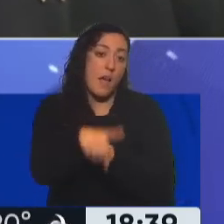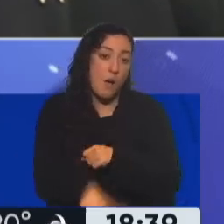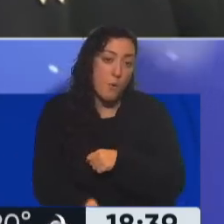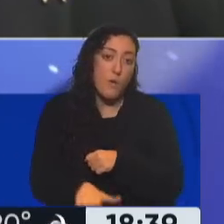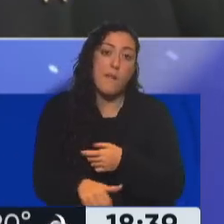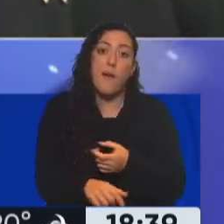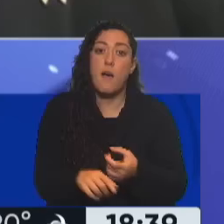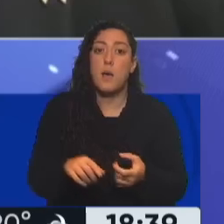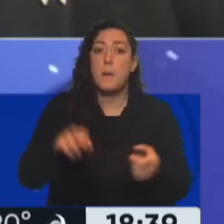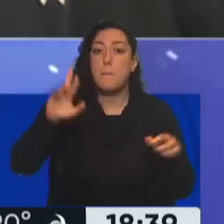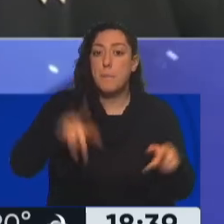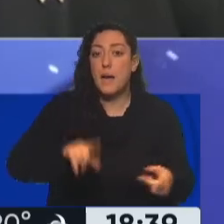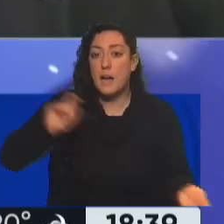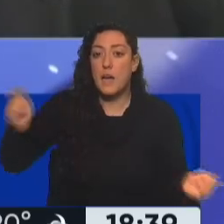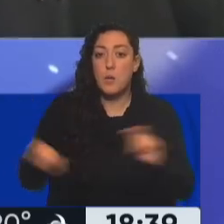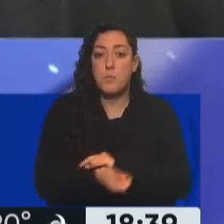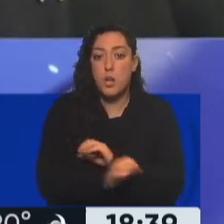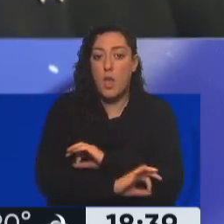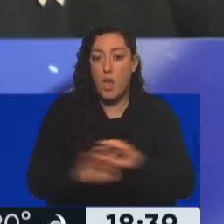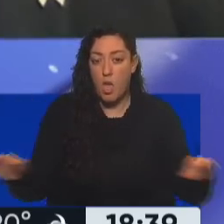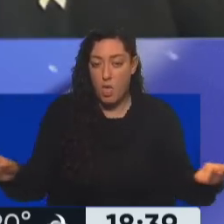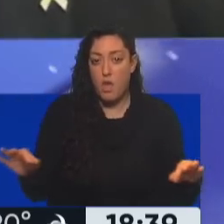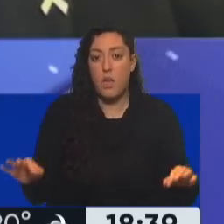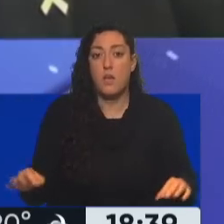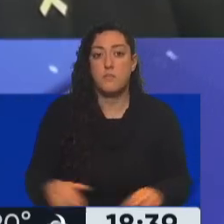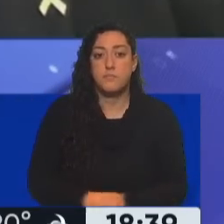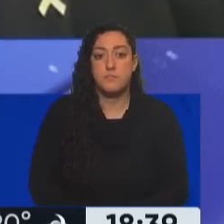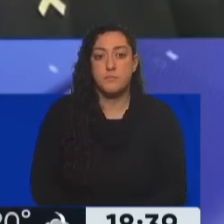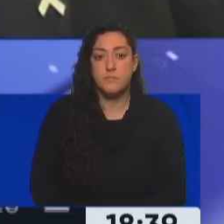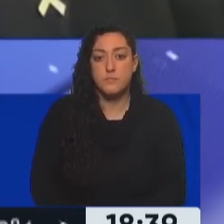a un cambio de políticas de parte del liderazgo de ninguna de las dos partes.